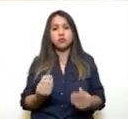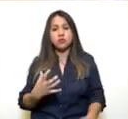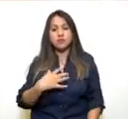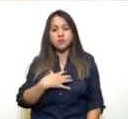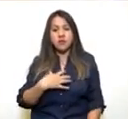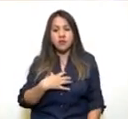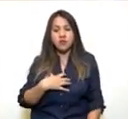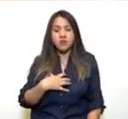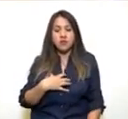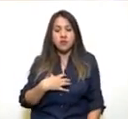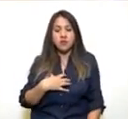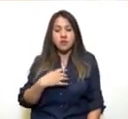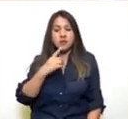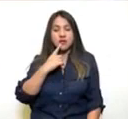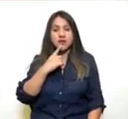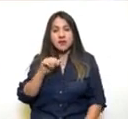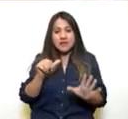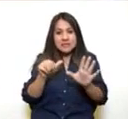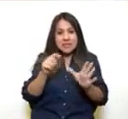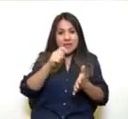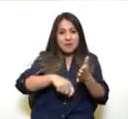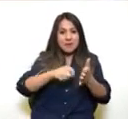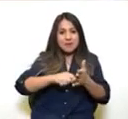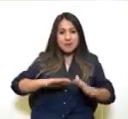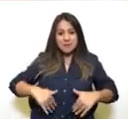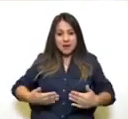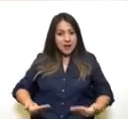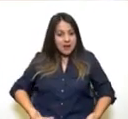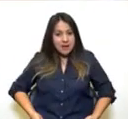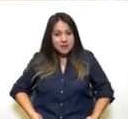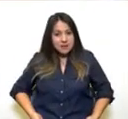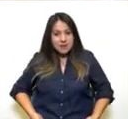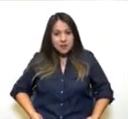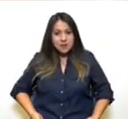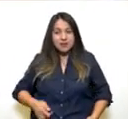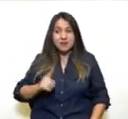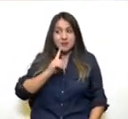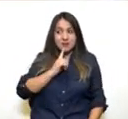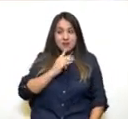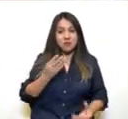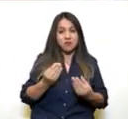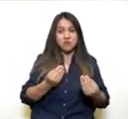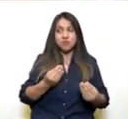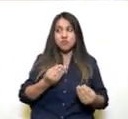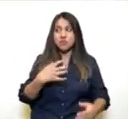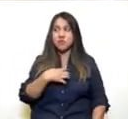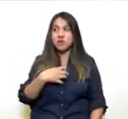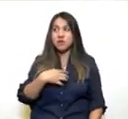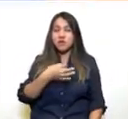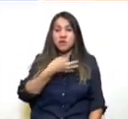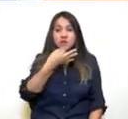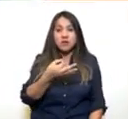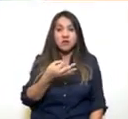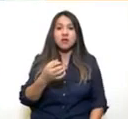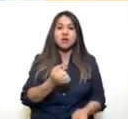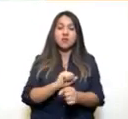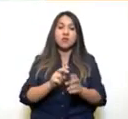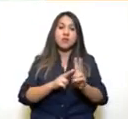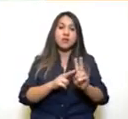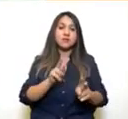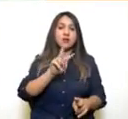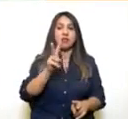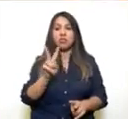decir que tenía seis meses de embarazo que estaba embarazada porque no podía hacer las cosas